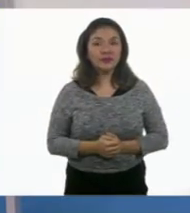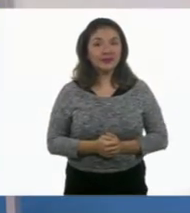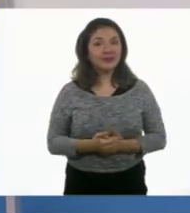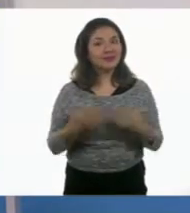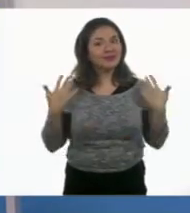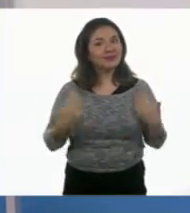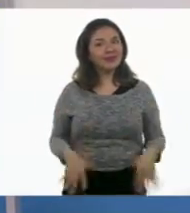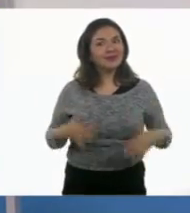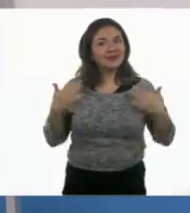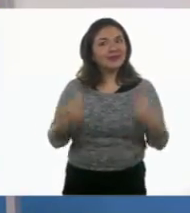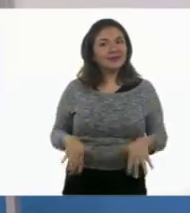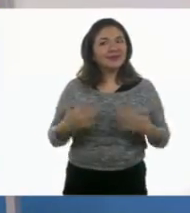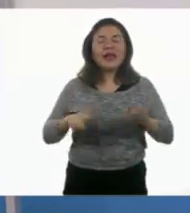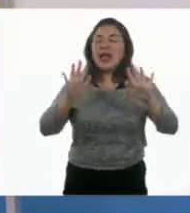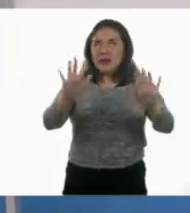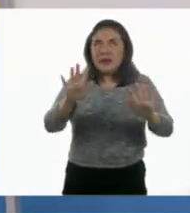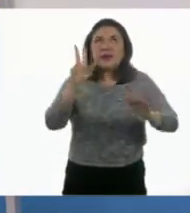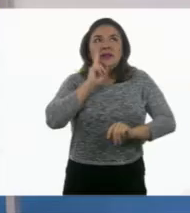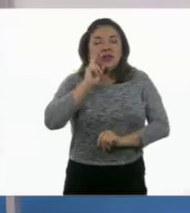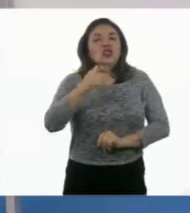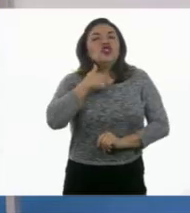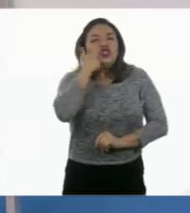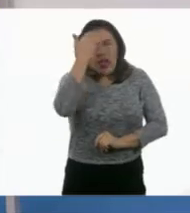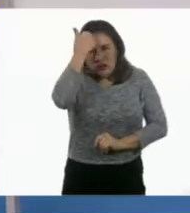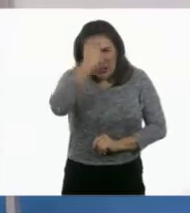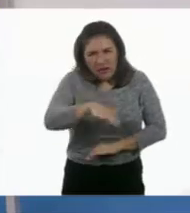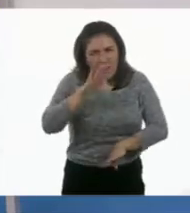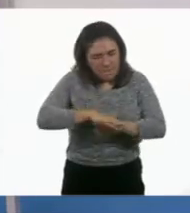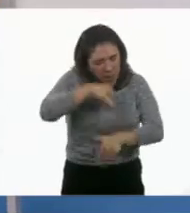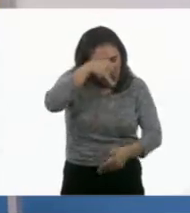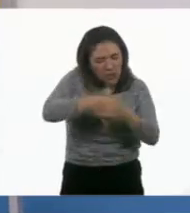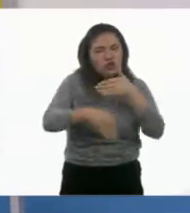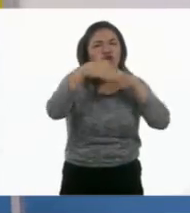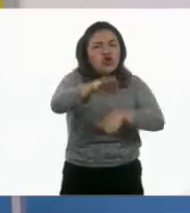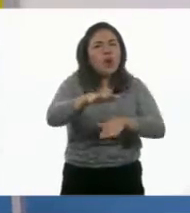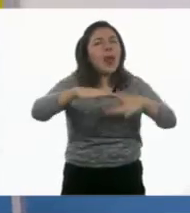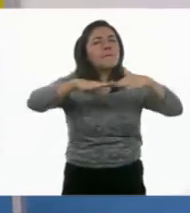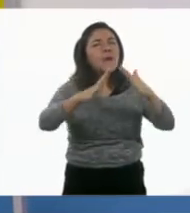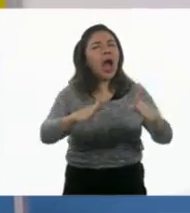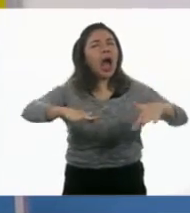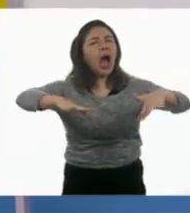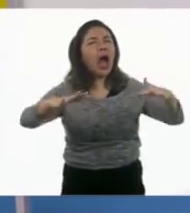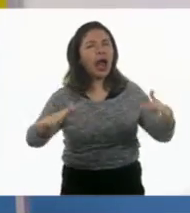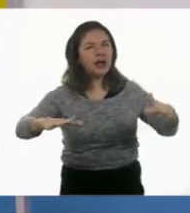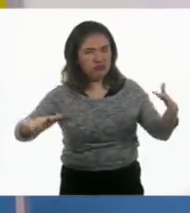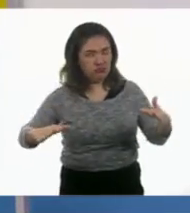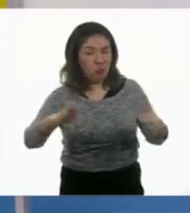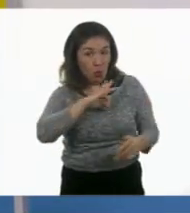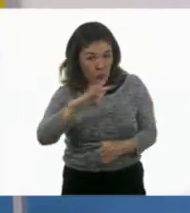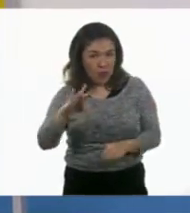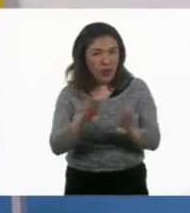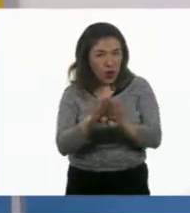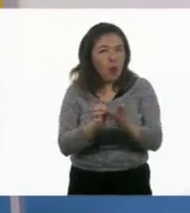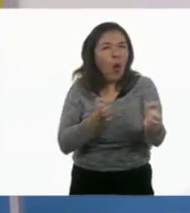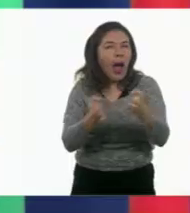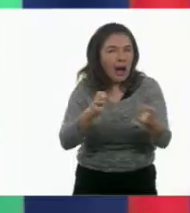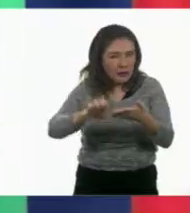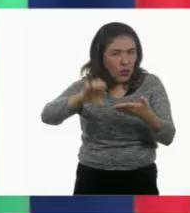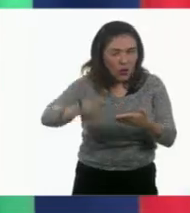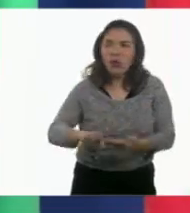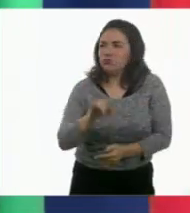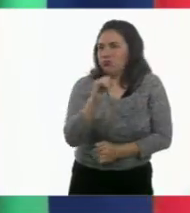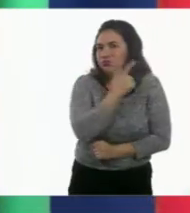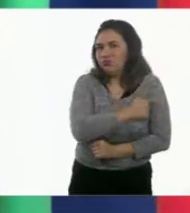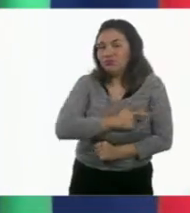Wow. Bueno, ok. A mí me gustaría saber más sobre el mar. Entonces, ¿podríamos hacer un ejercicio sobre eso? Claro que